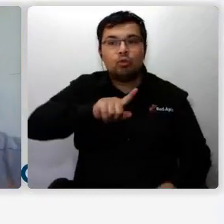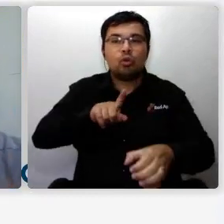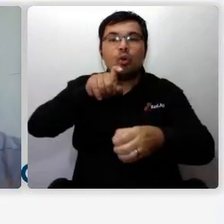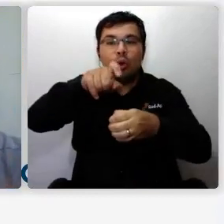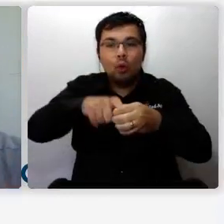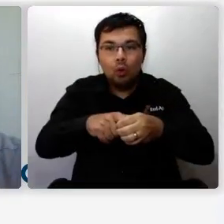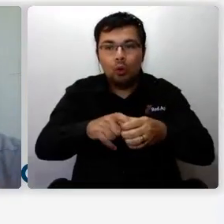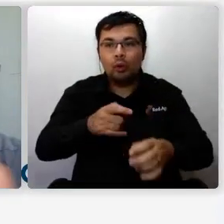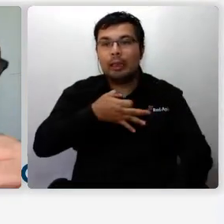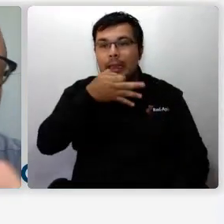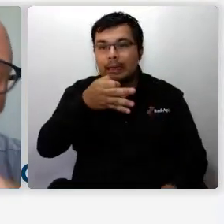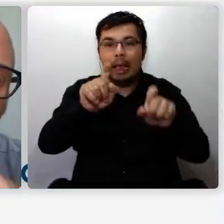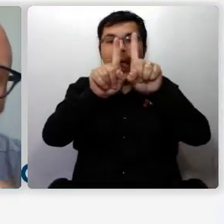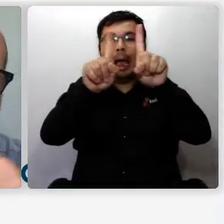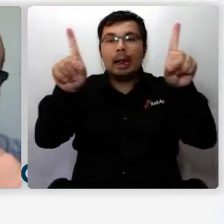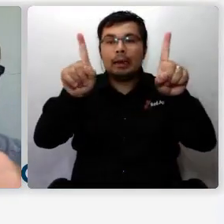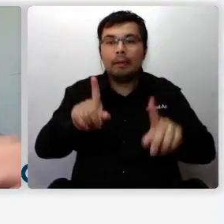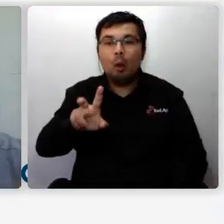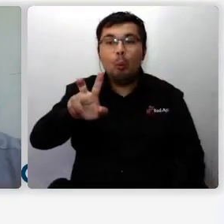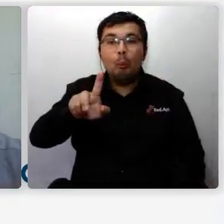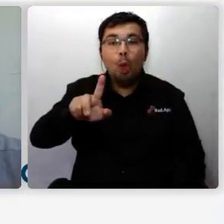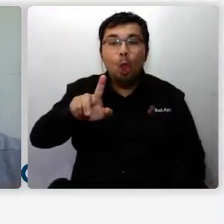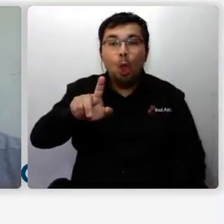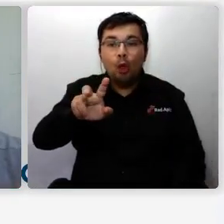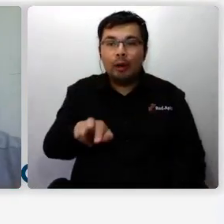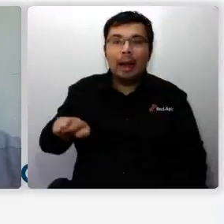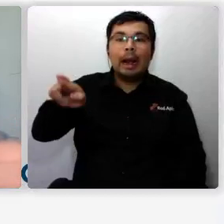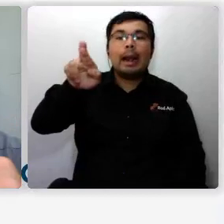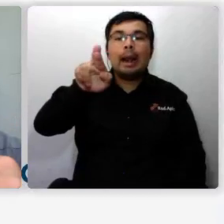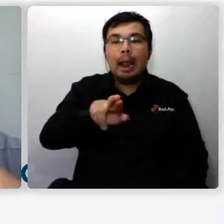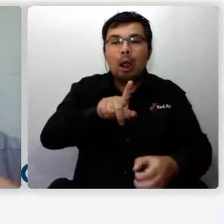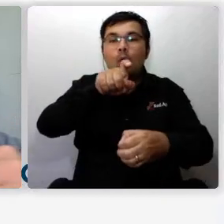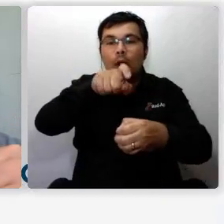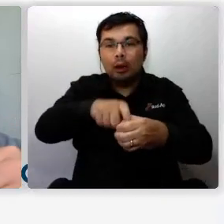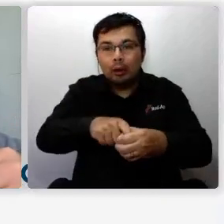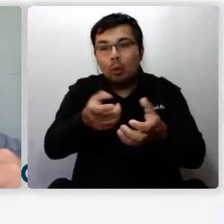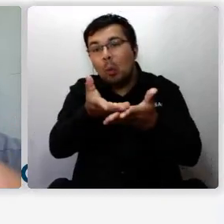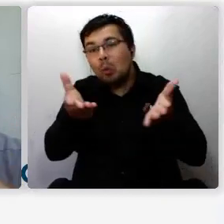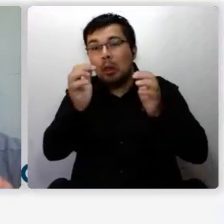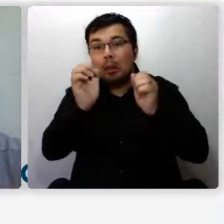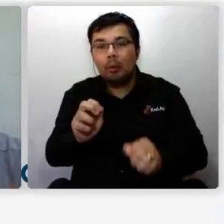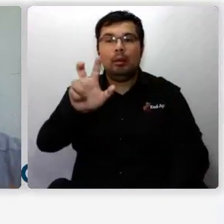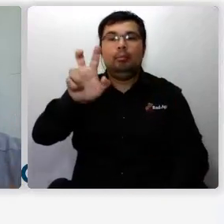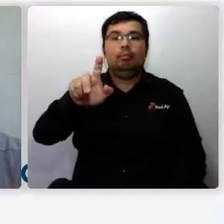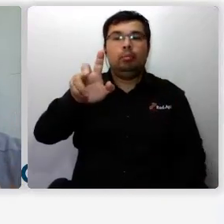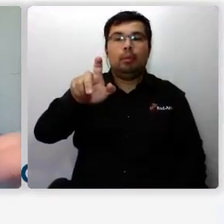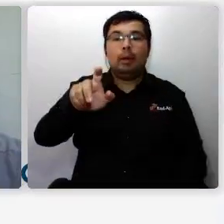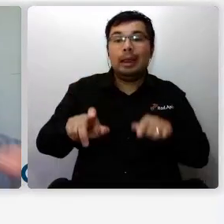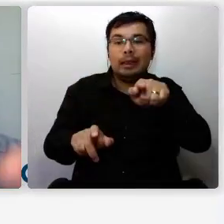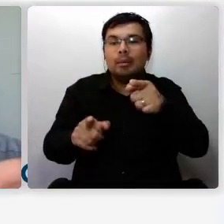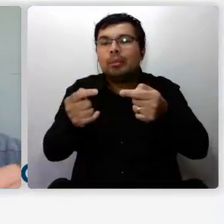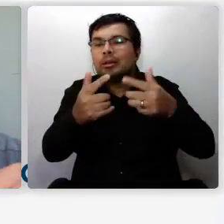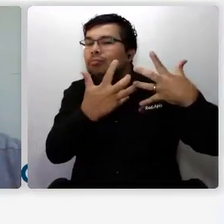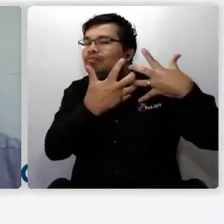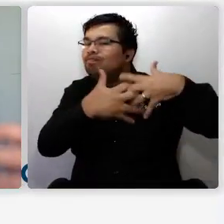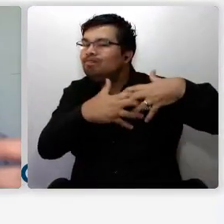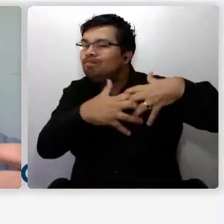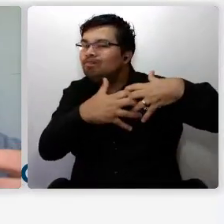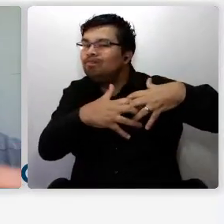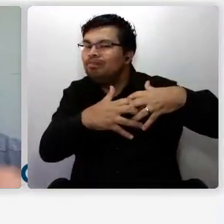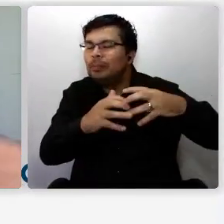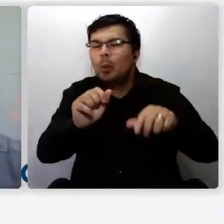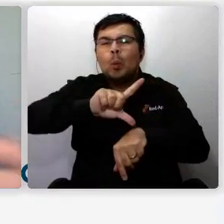dice reconectar y eso les permite apretarlo cuantas veces quieran durante la sesión, va a pensar unos segundos la pantallita y